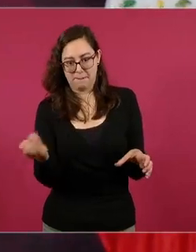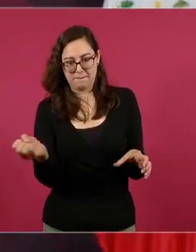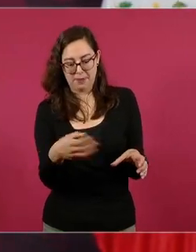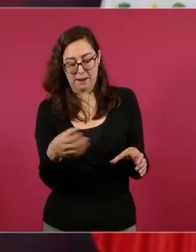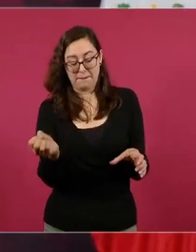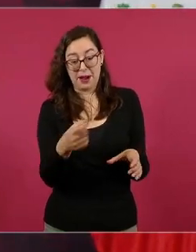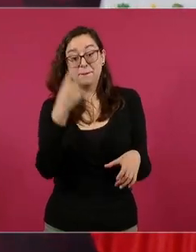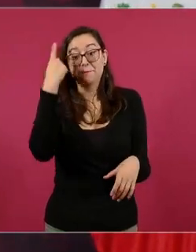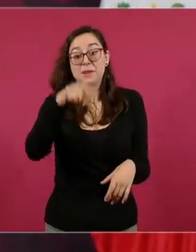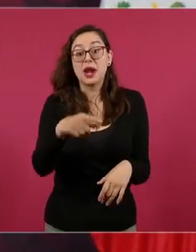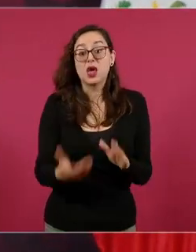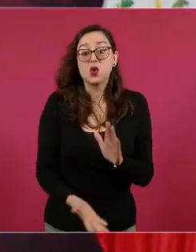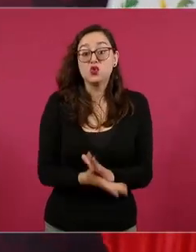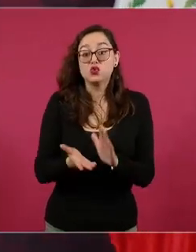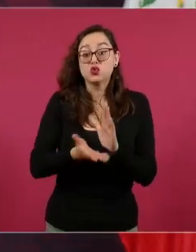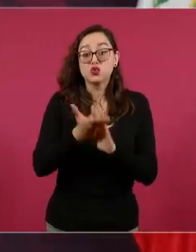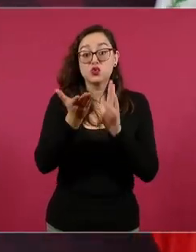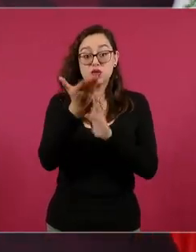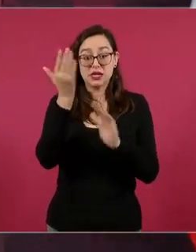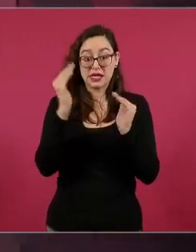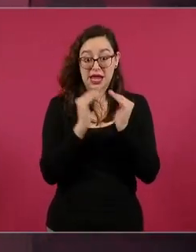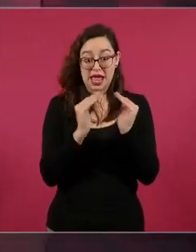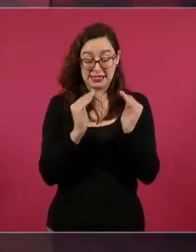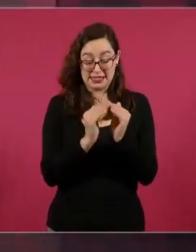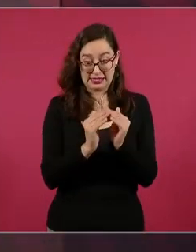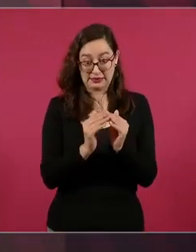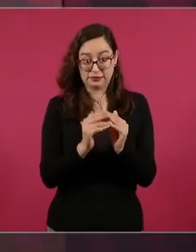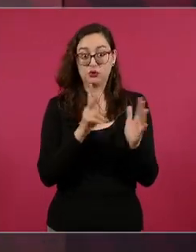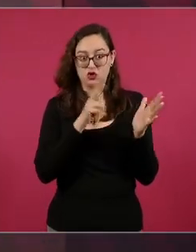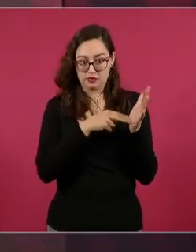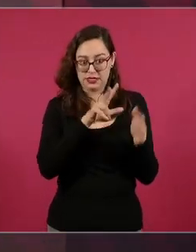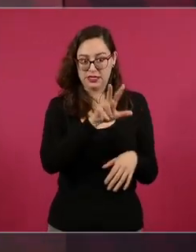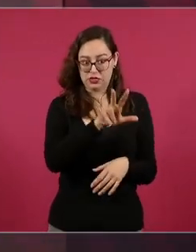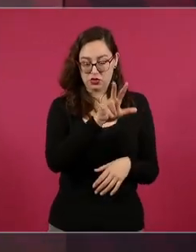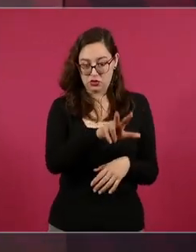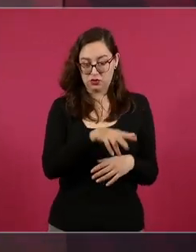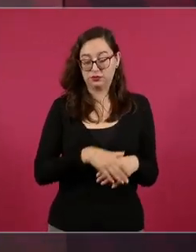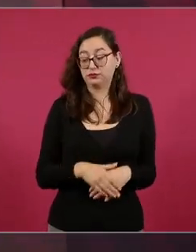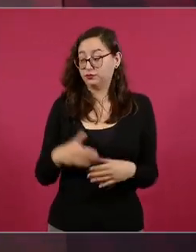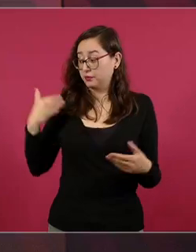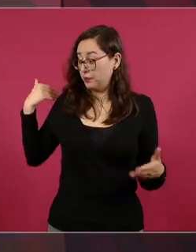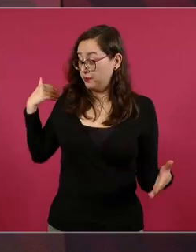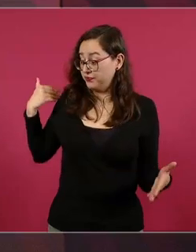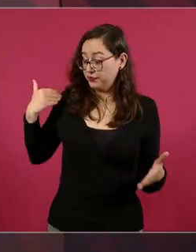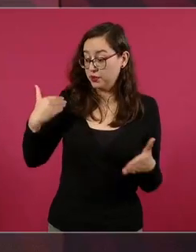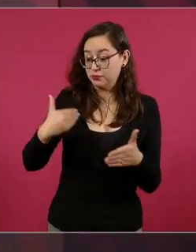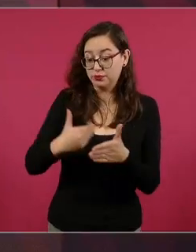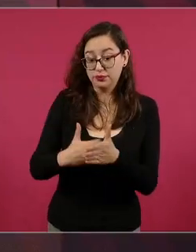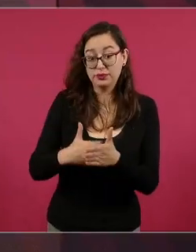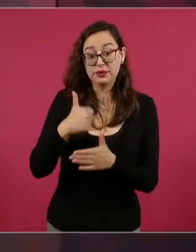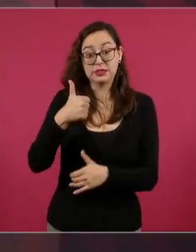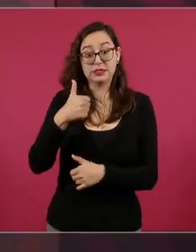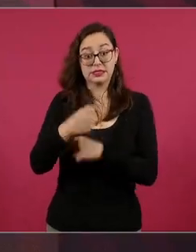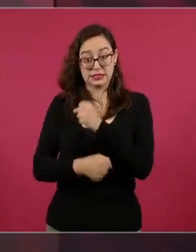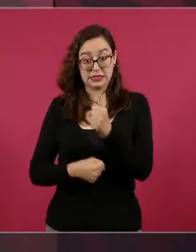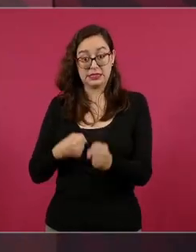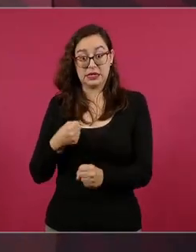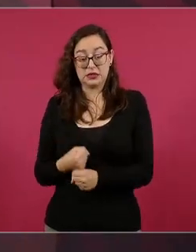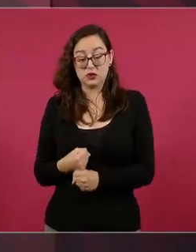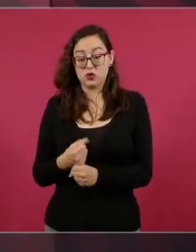trabajadores. Y en el sexenio, como no aumentó el porcentaje, pero